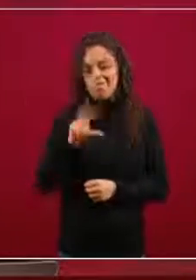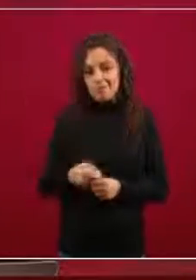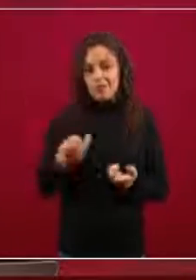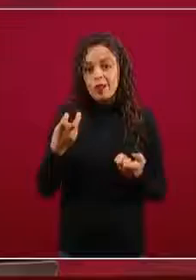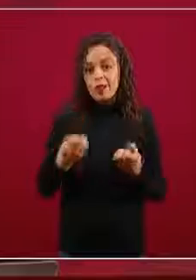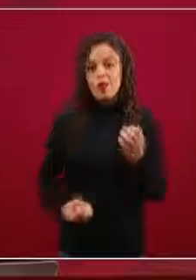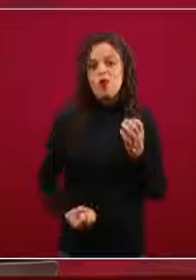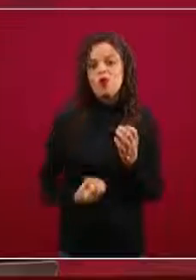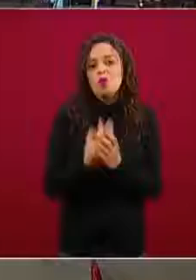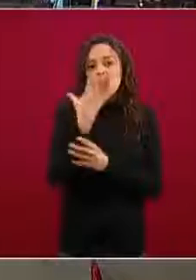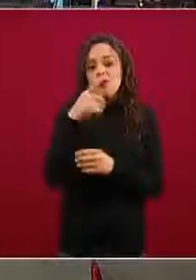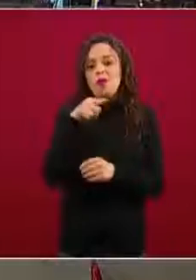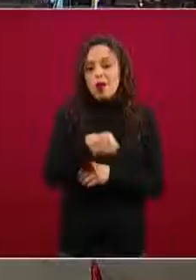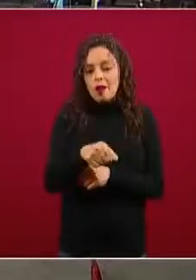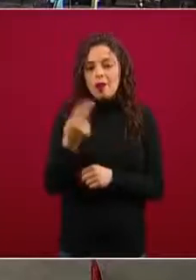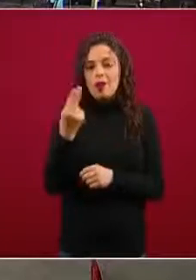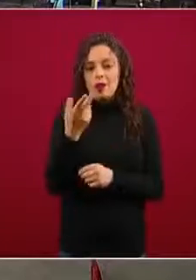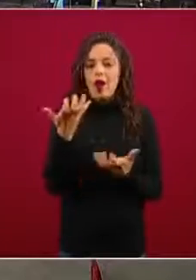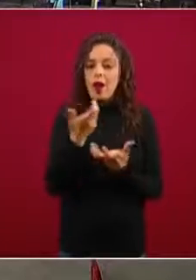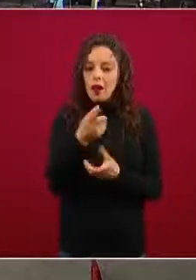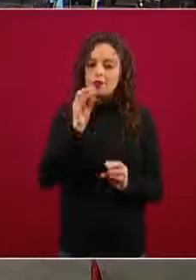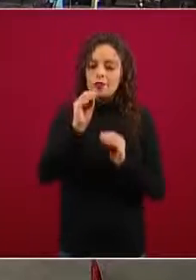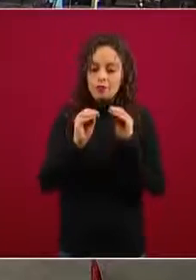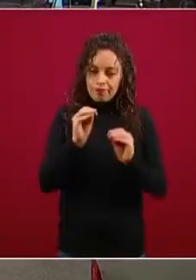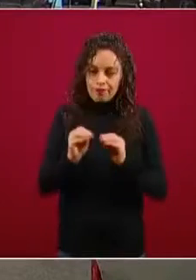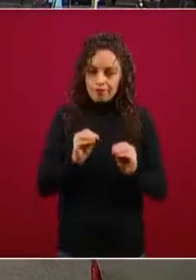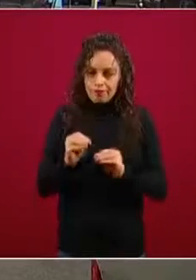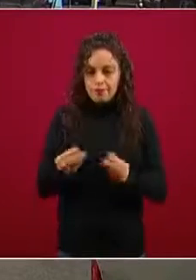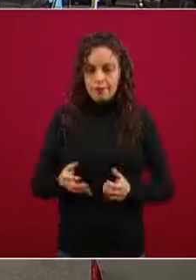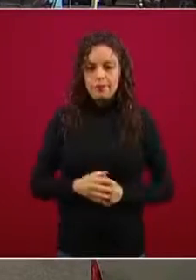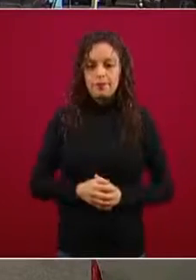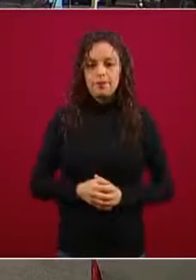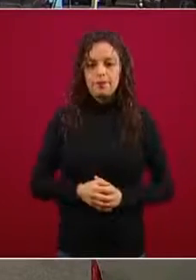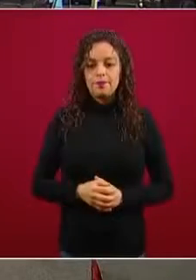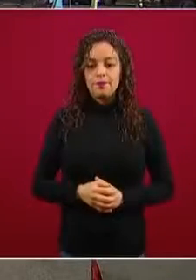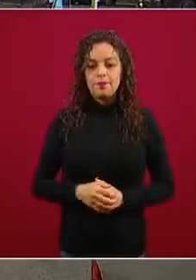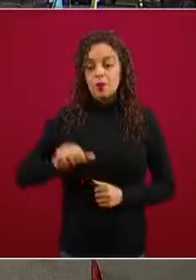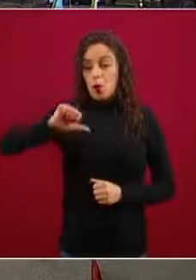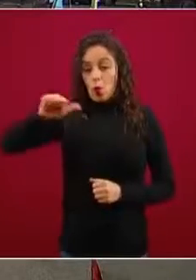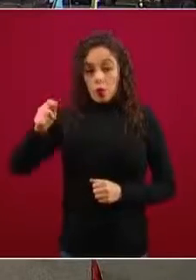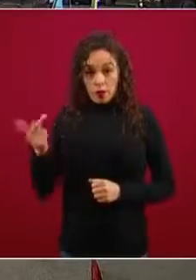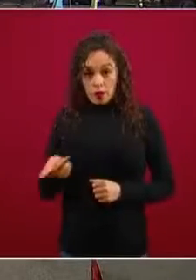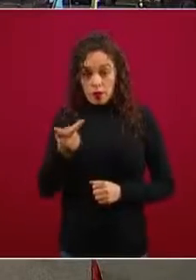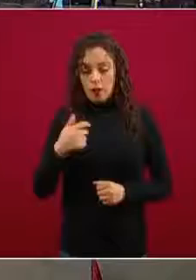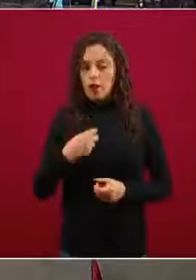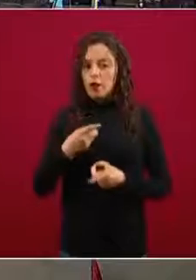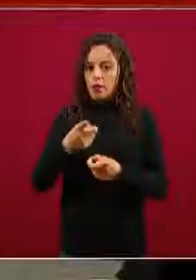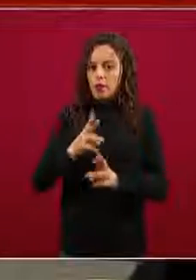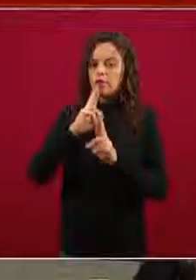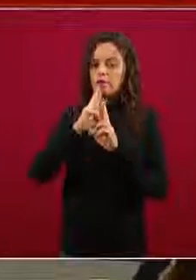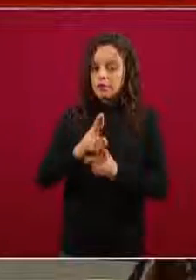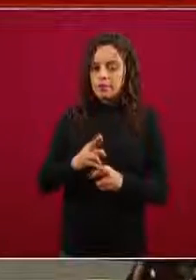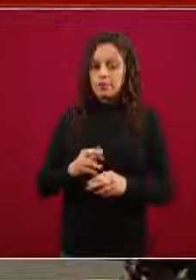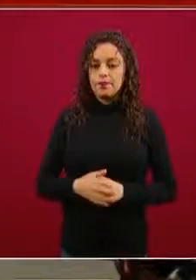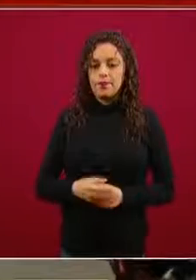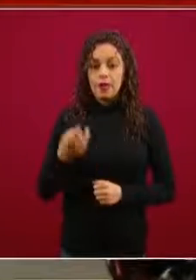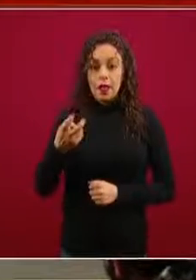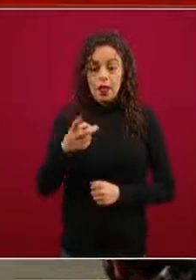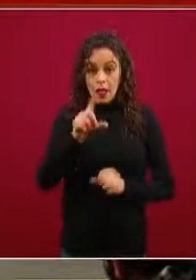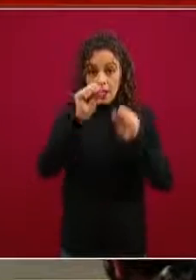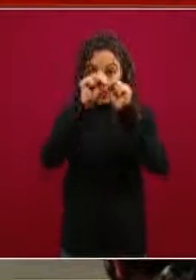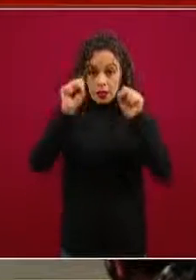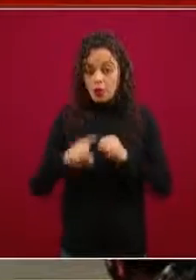adaptación a una nueva tarea. Doctor. Claro que sí. En relación a las otras preguntas, comentar que este nuevo sistema es un